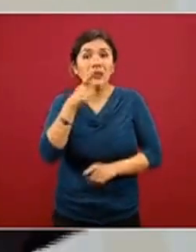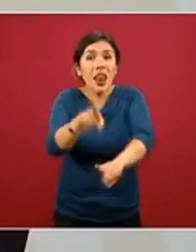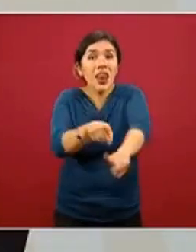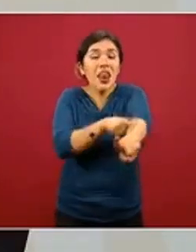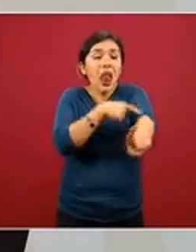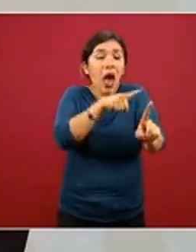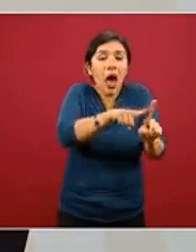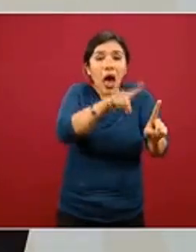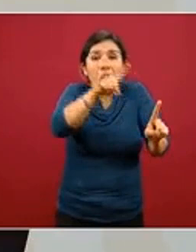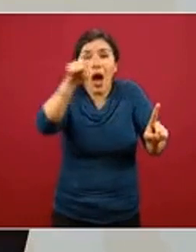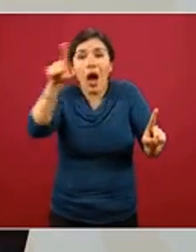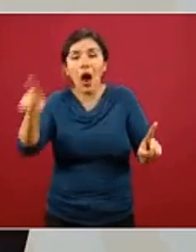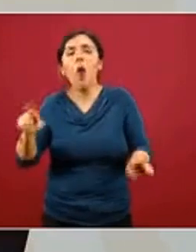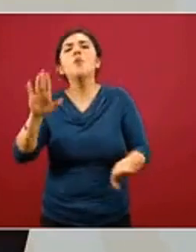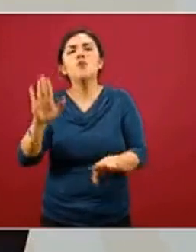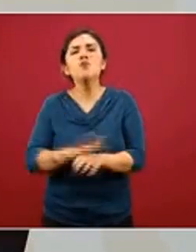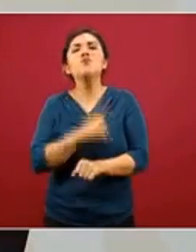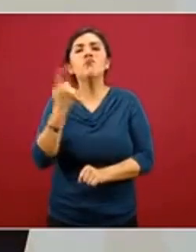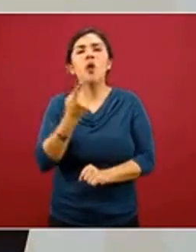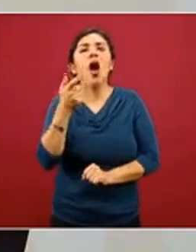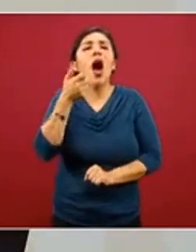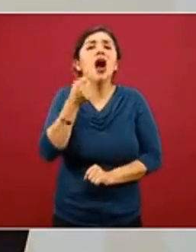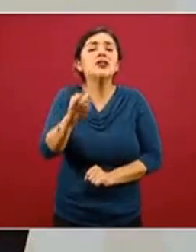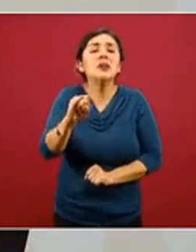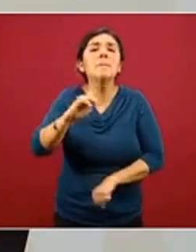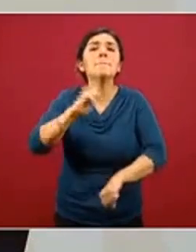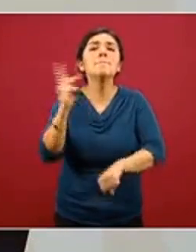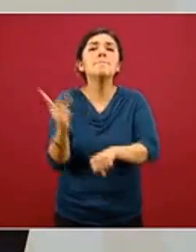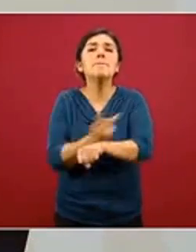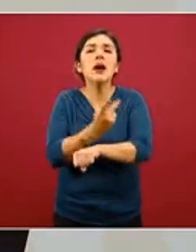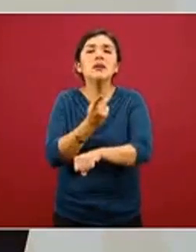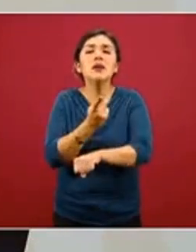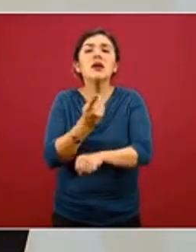prolongada epidemia porque es la consecuencia